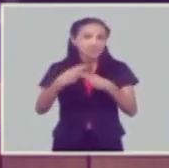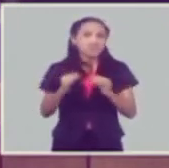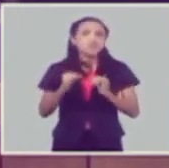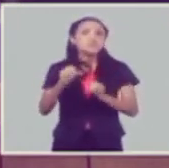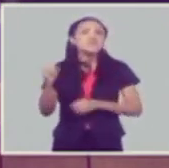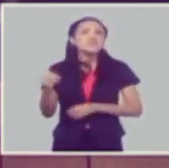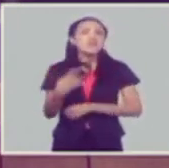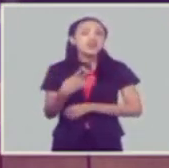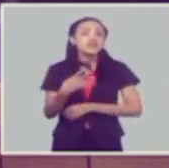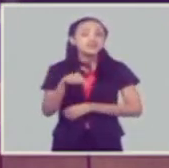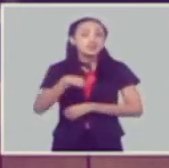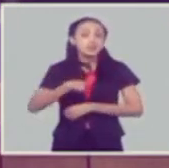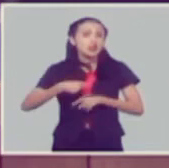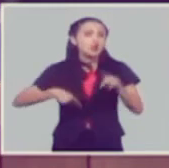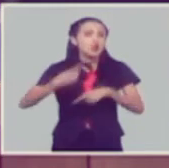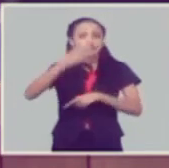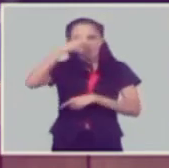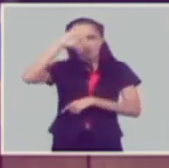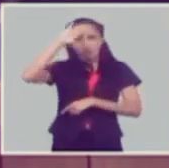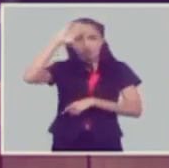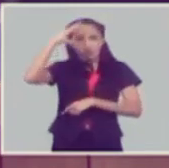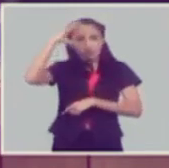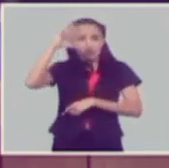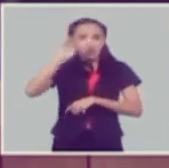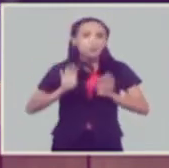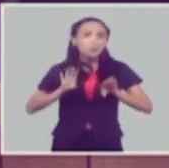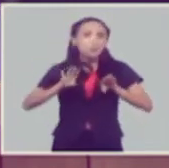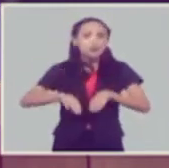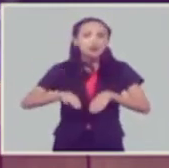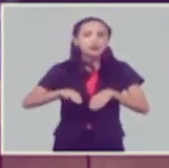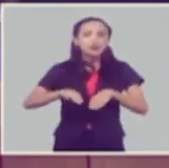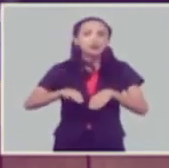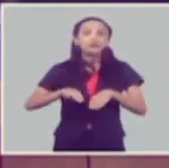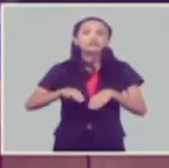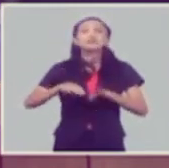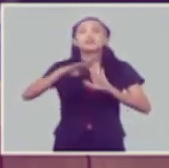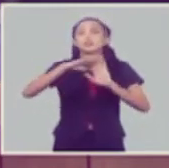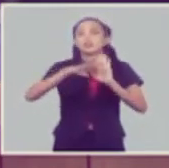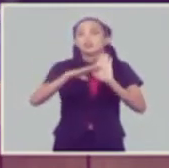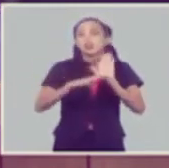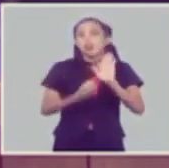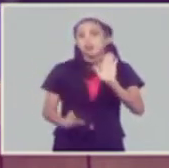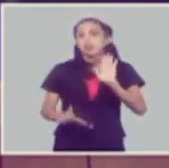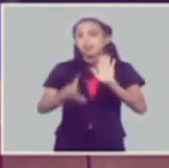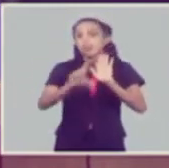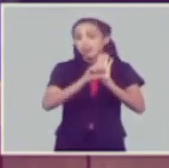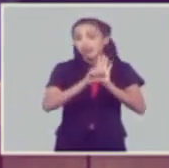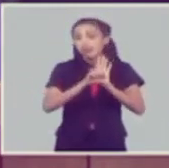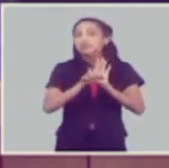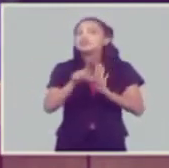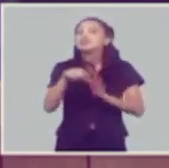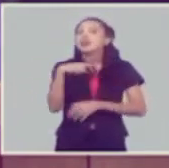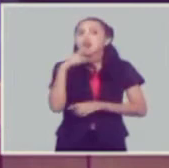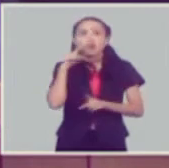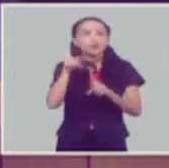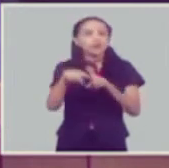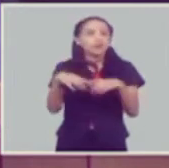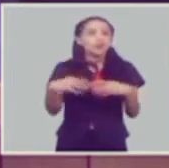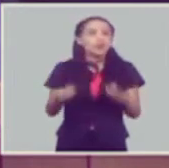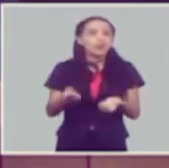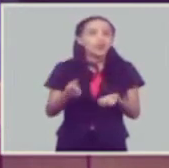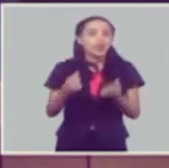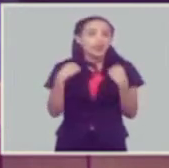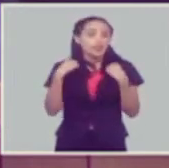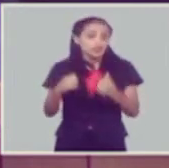cuales acusan a Cuba de retraso y parálisis en el cronograma legislativo. Tratan de tomarle la delantera a la dirección de